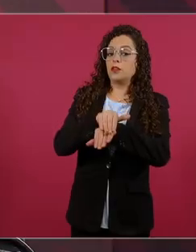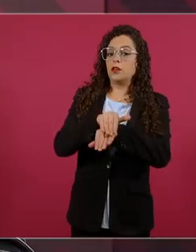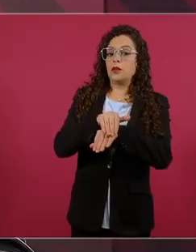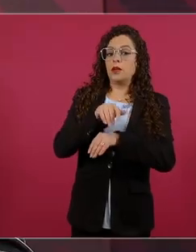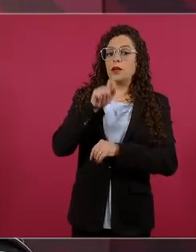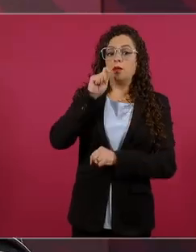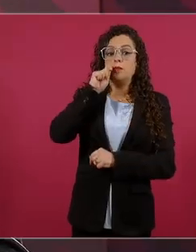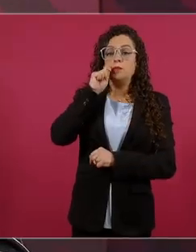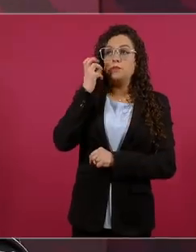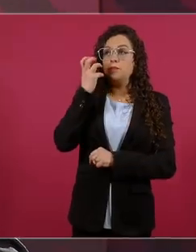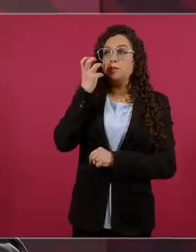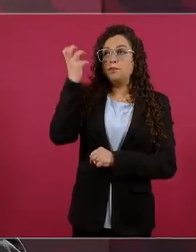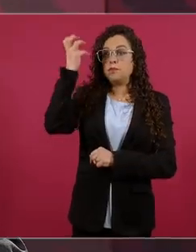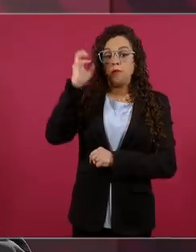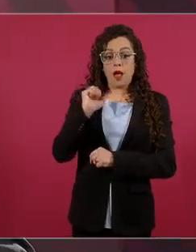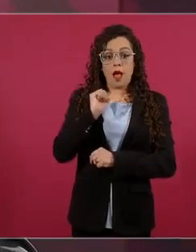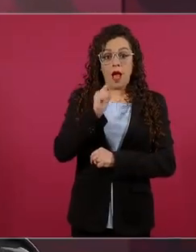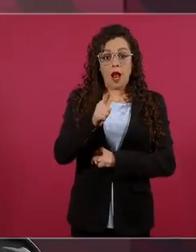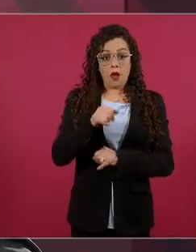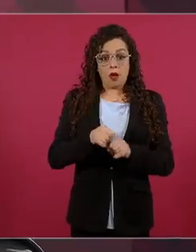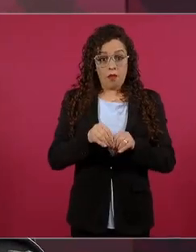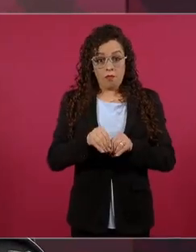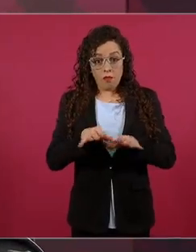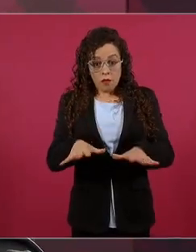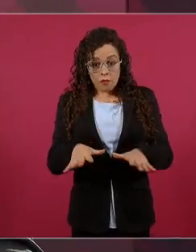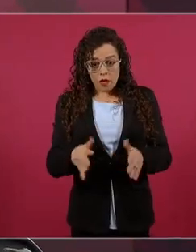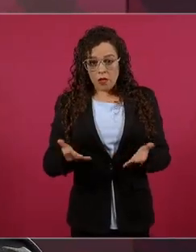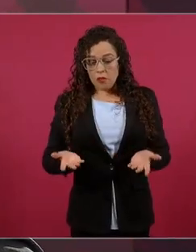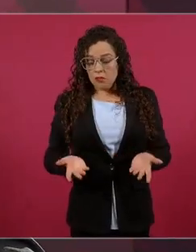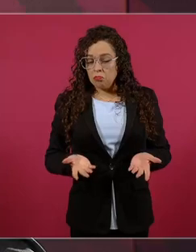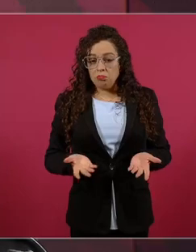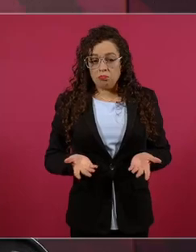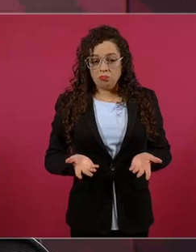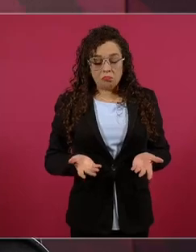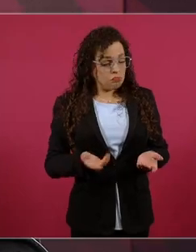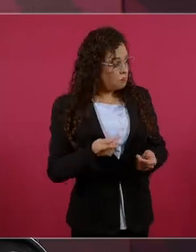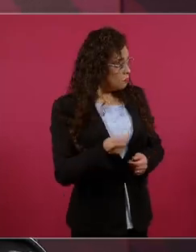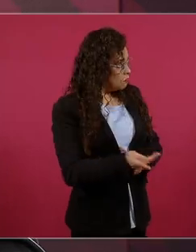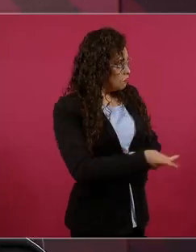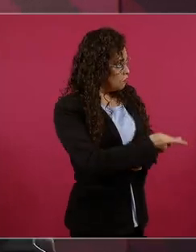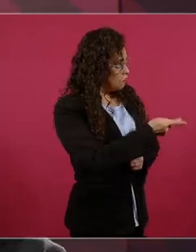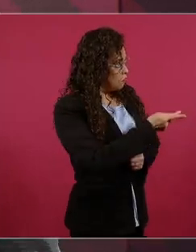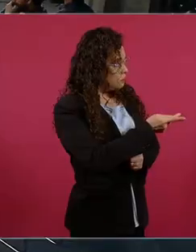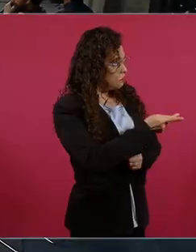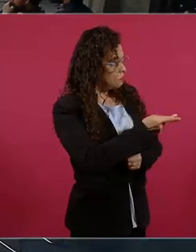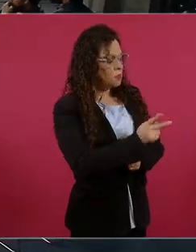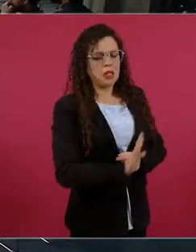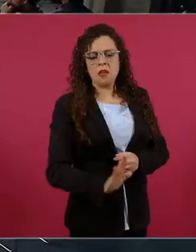sé si tengan información, al parecer no. Lo que se está